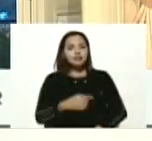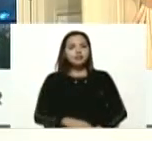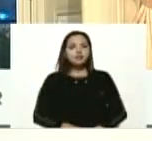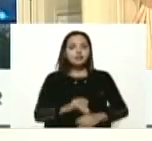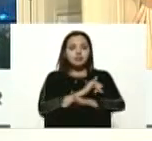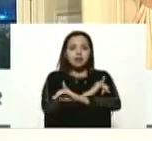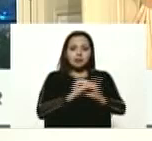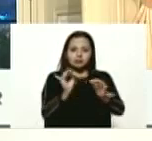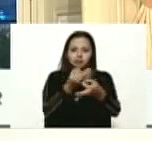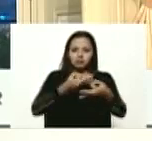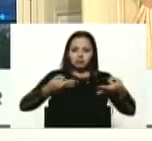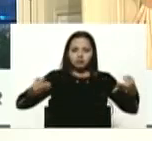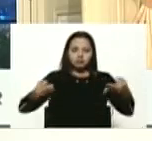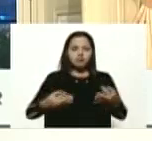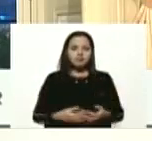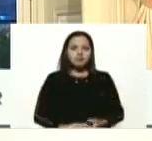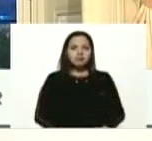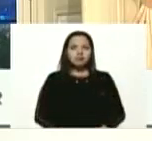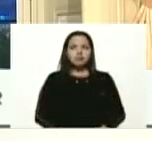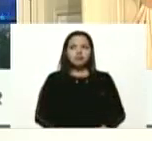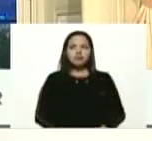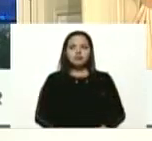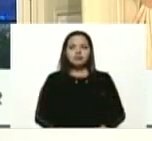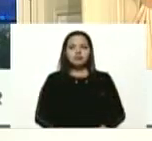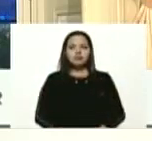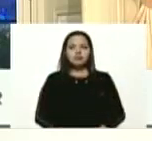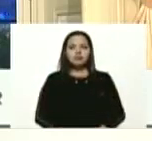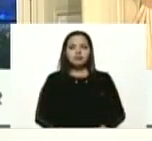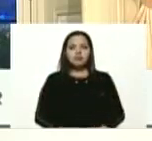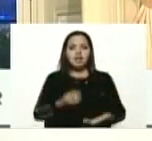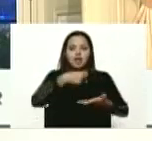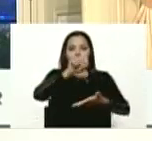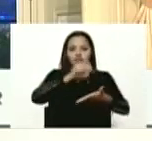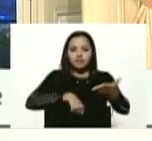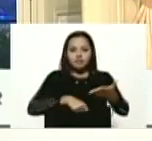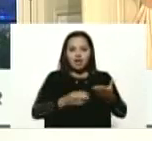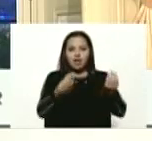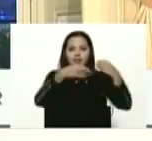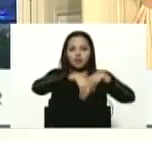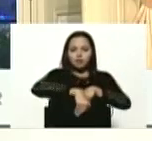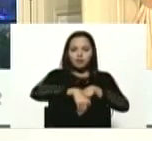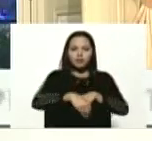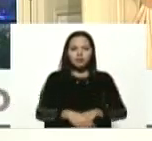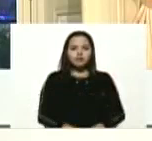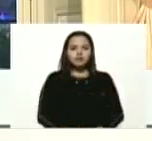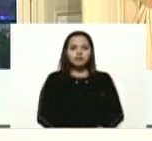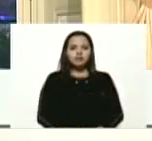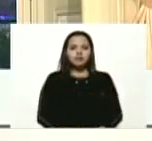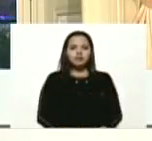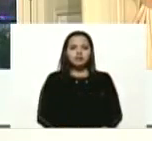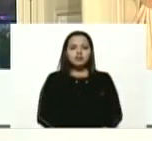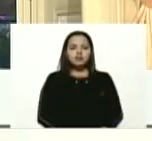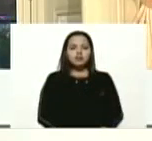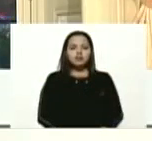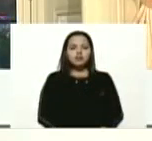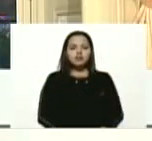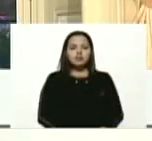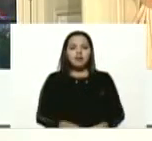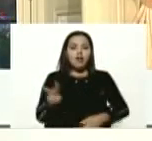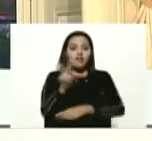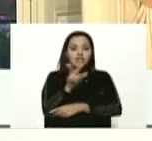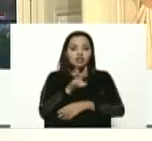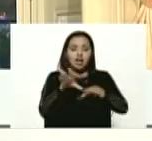concluyó exitosamente la firma del acuerdo para que Venezuela asuma